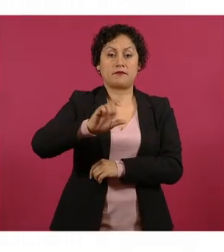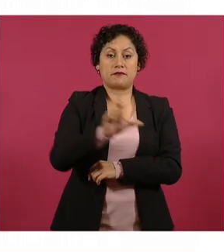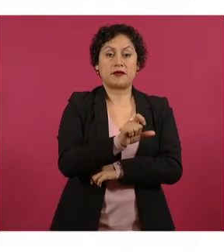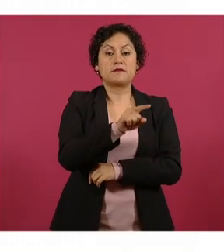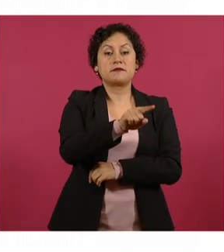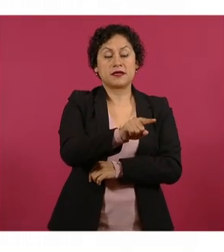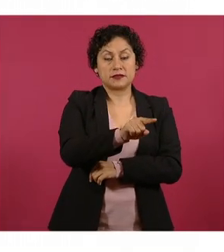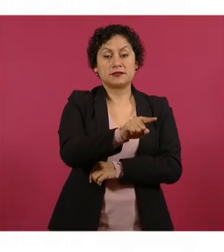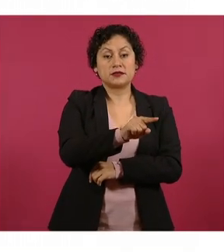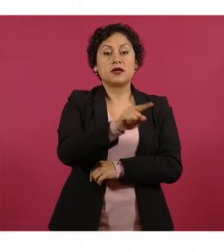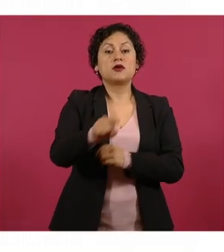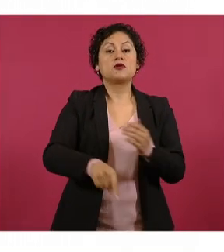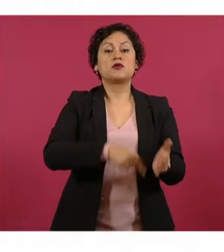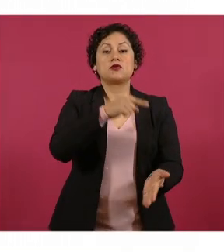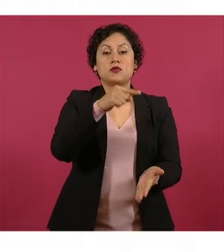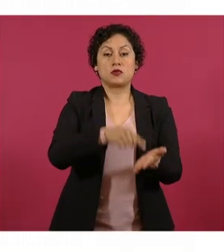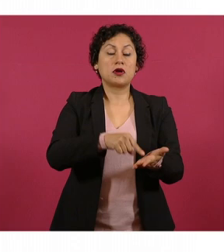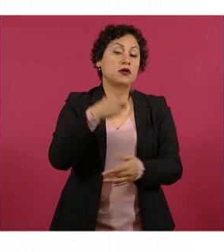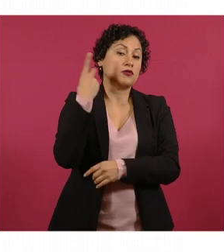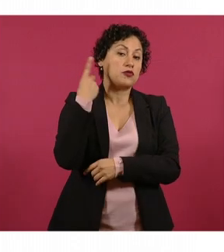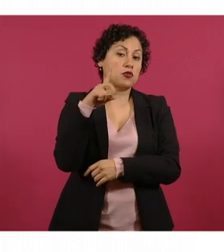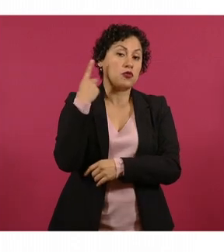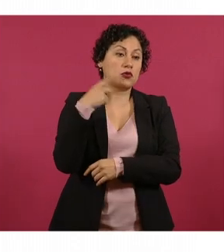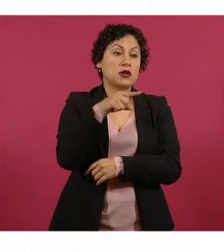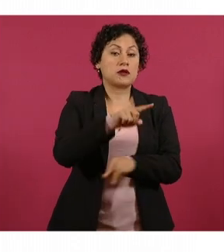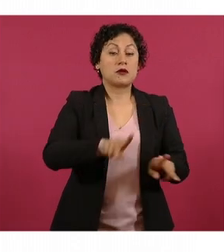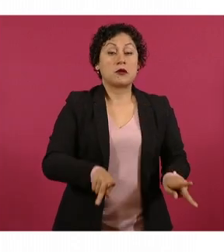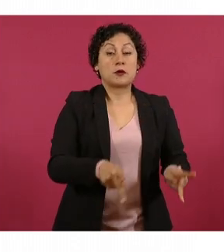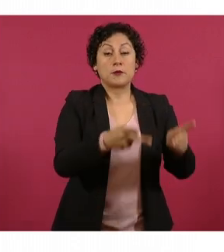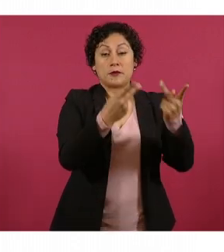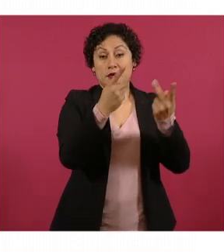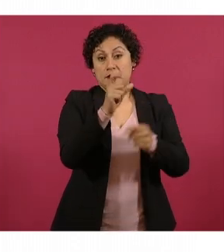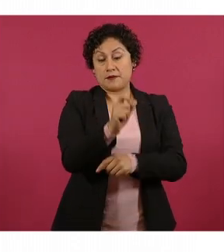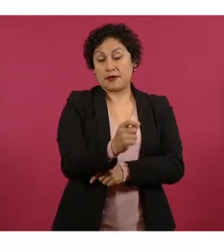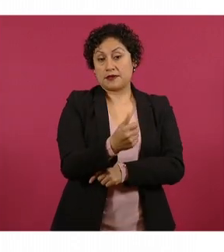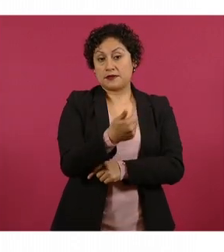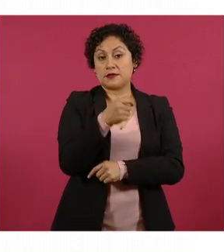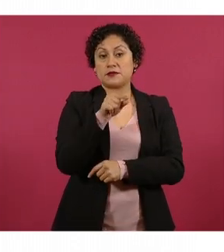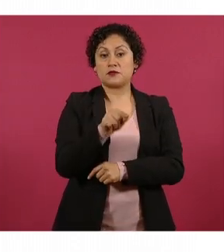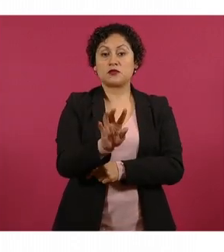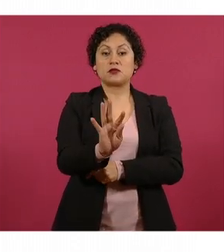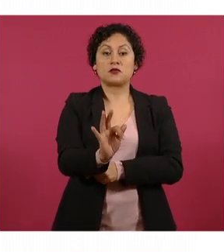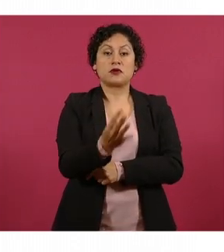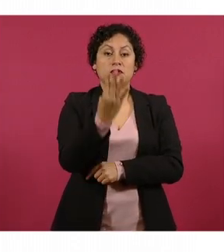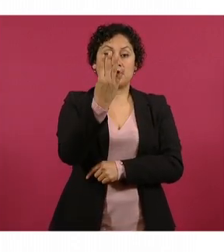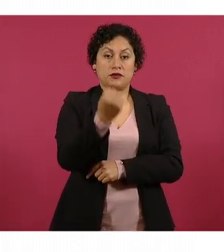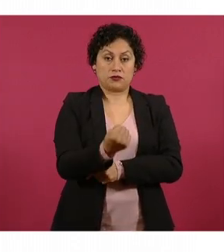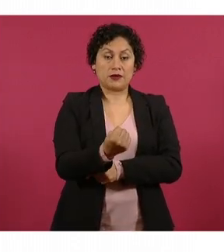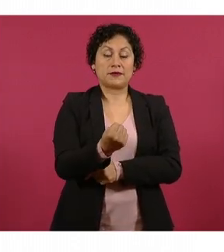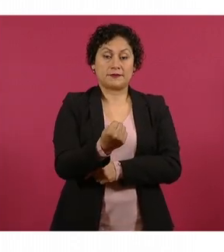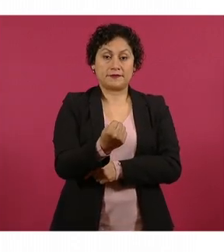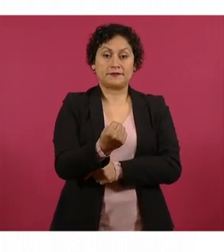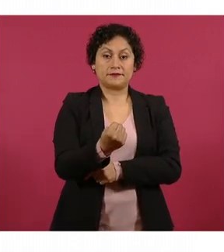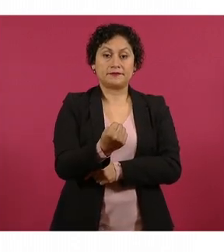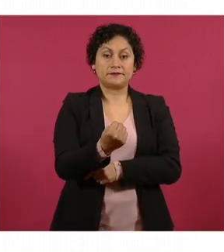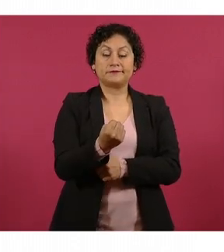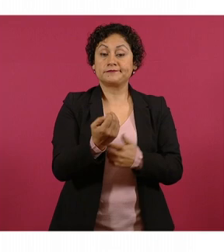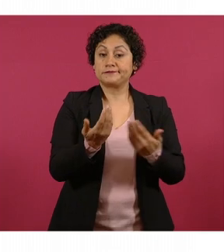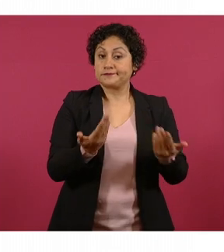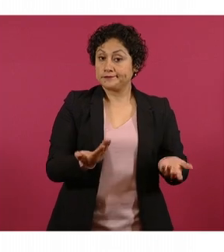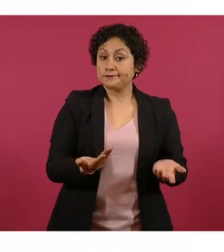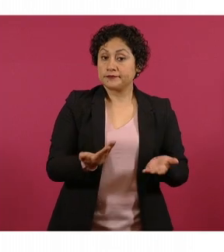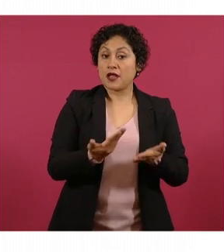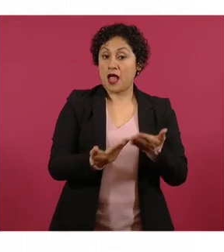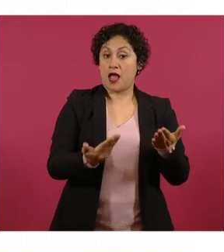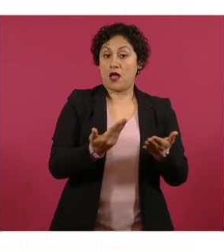Lucero, en Tlahualilo, Durango, ofreciendo el litro en 26 pesos con 49 centavos. Y en este caso